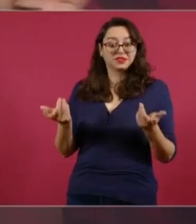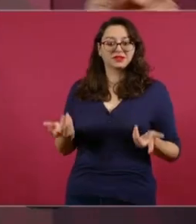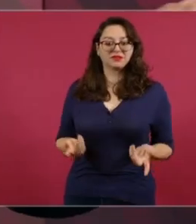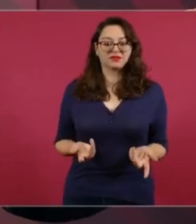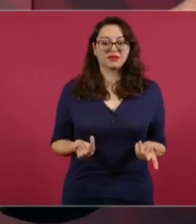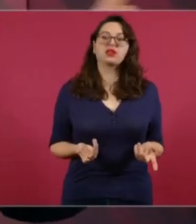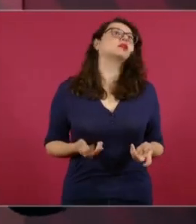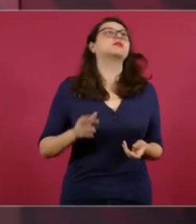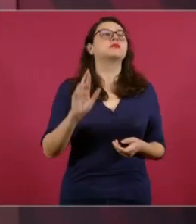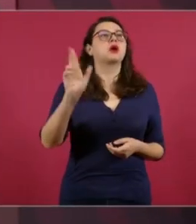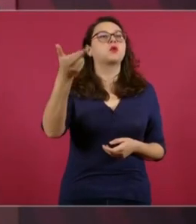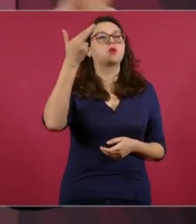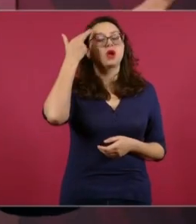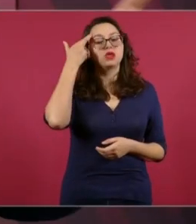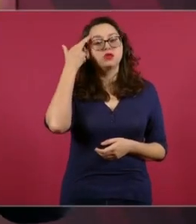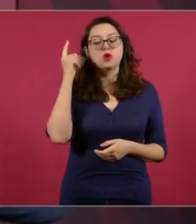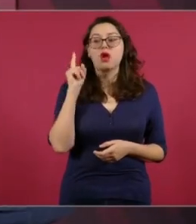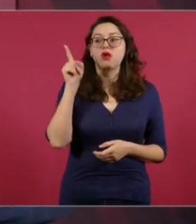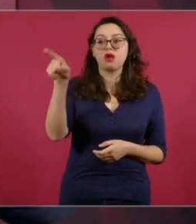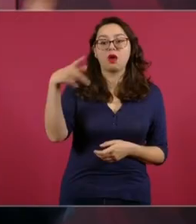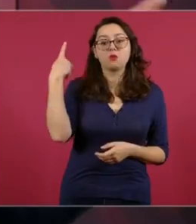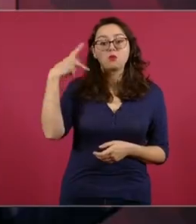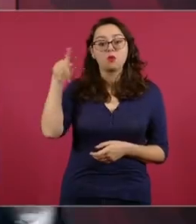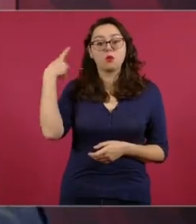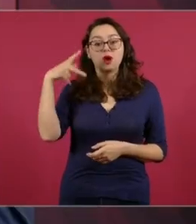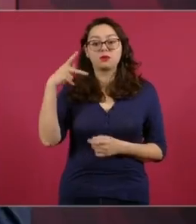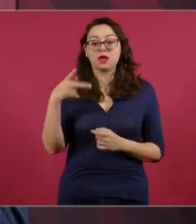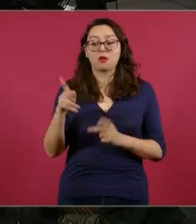del paso de Puebla,